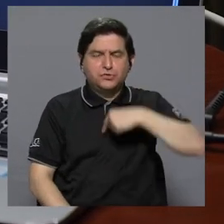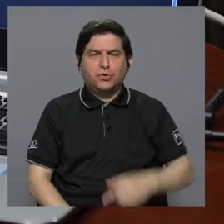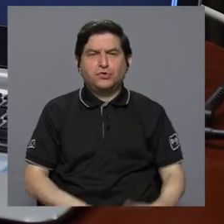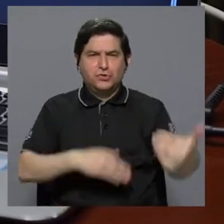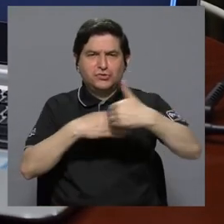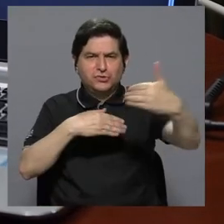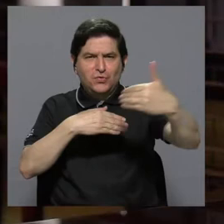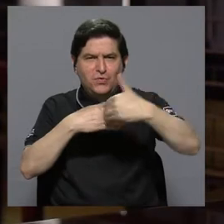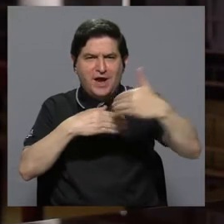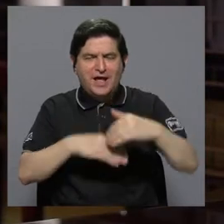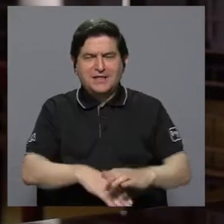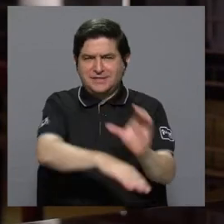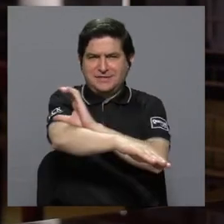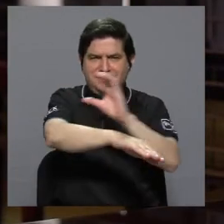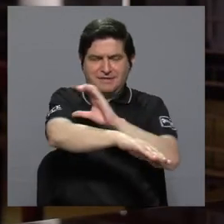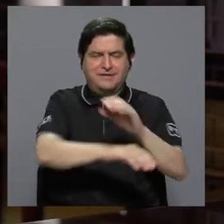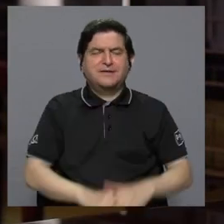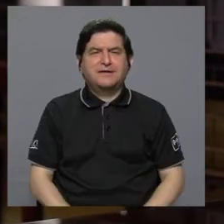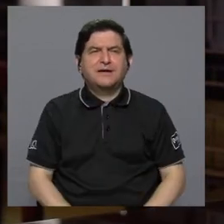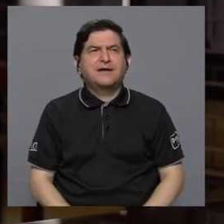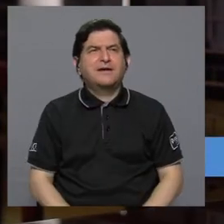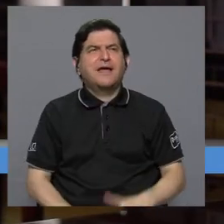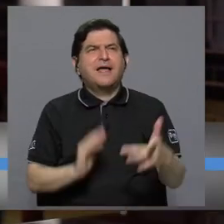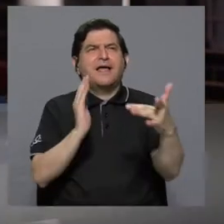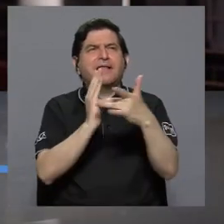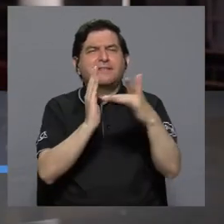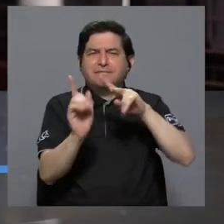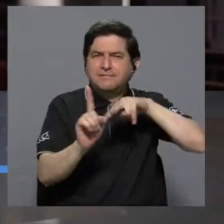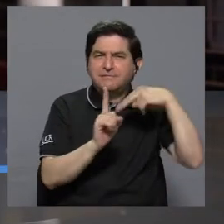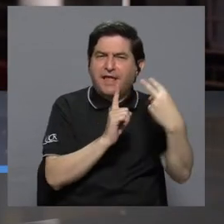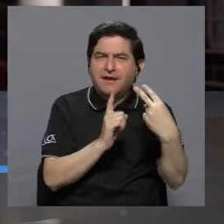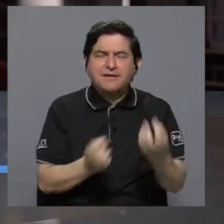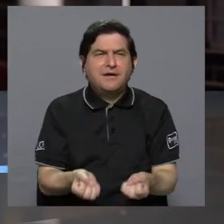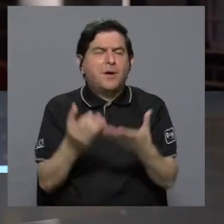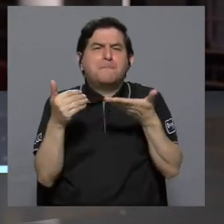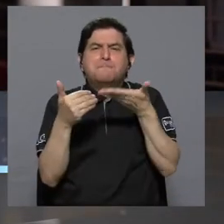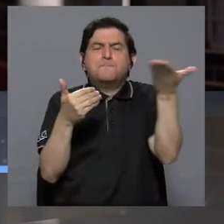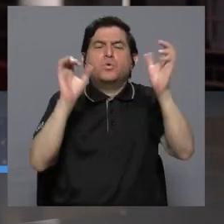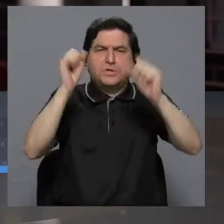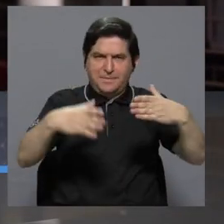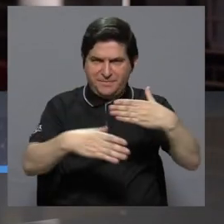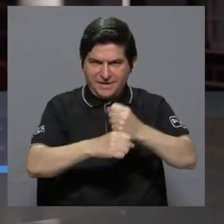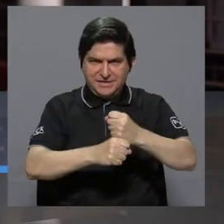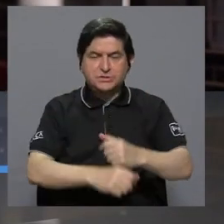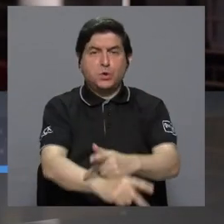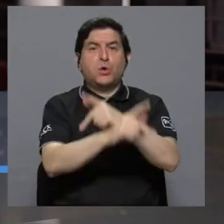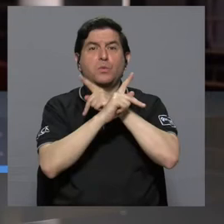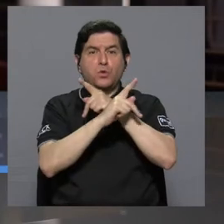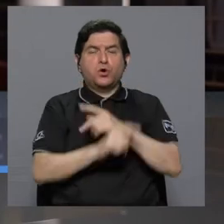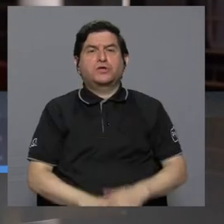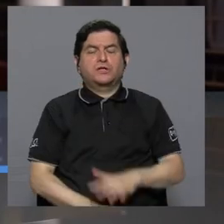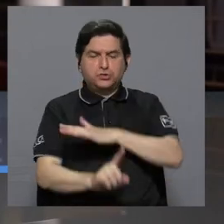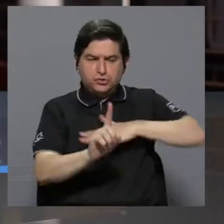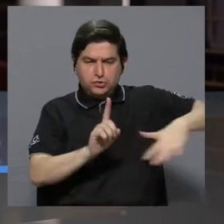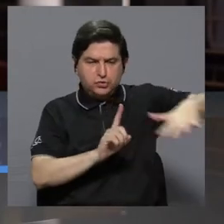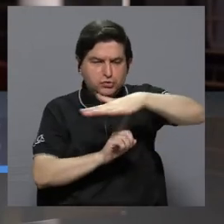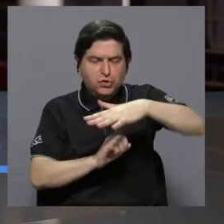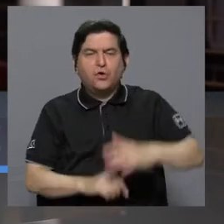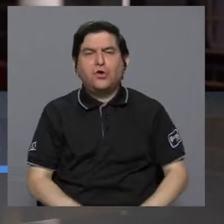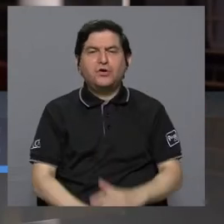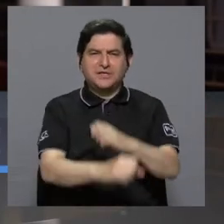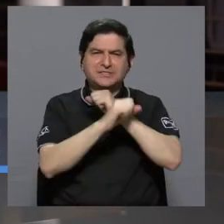cibernéticos. Desde el punto de vista técnico, hay muchísimas cosas que se pueden hacer de protección perimetral, de